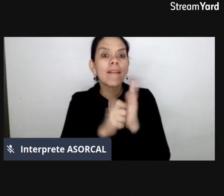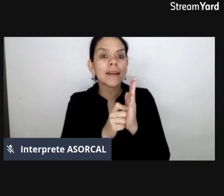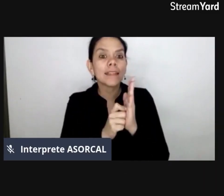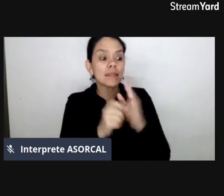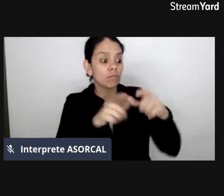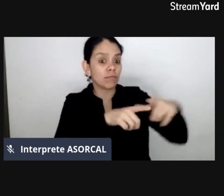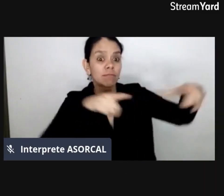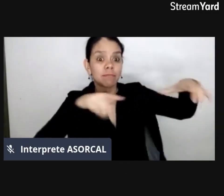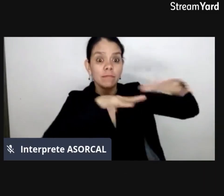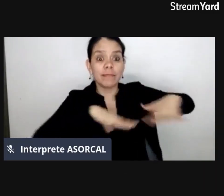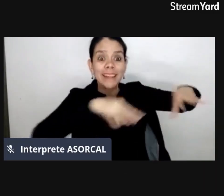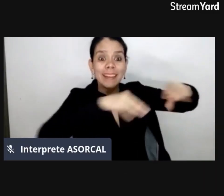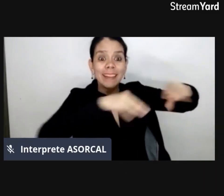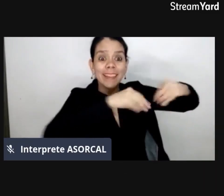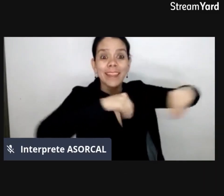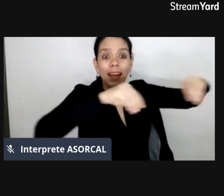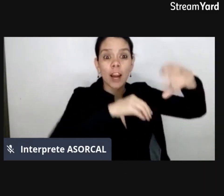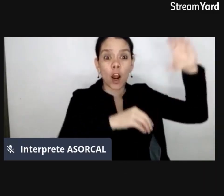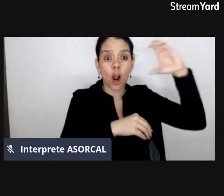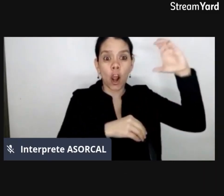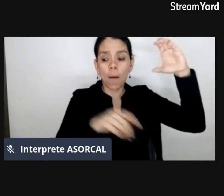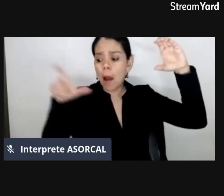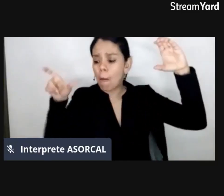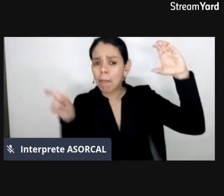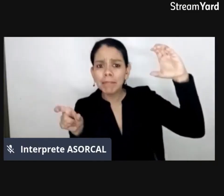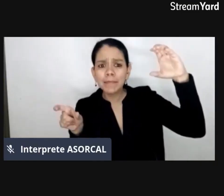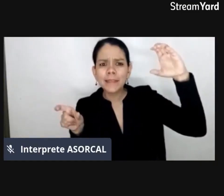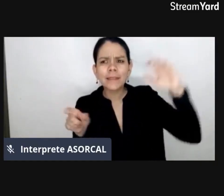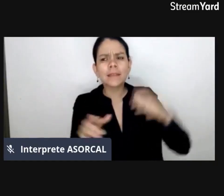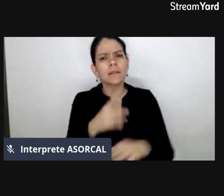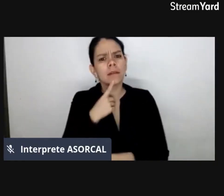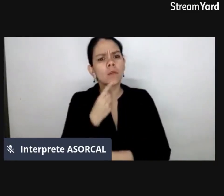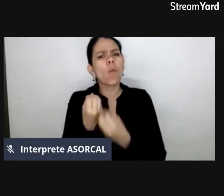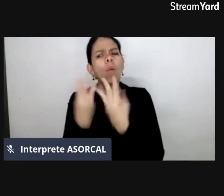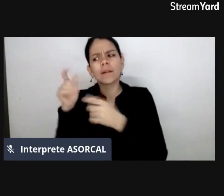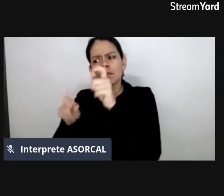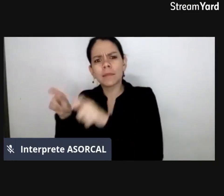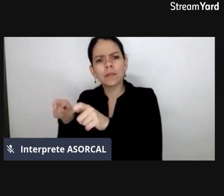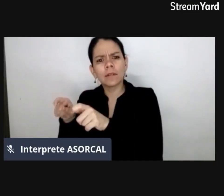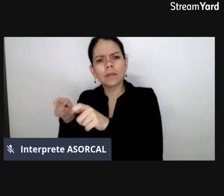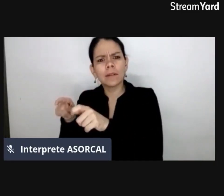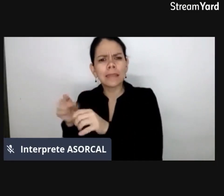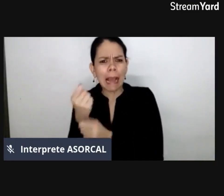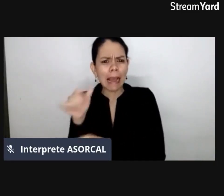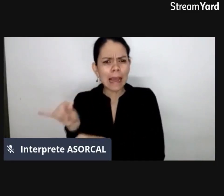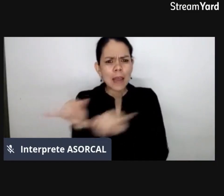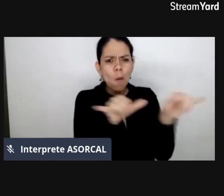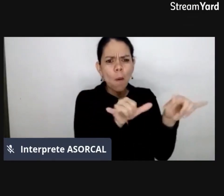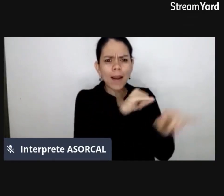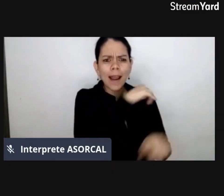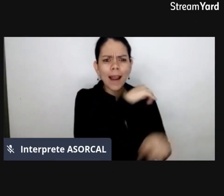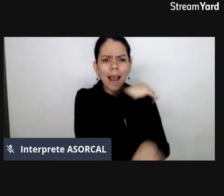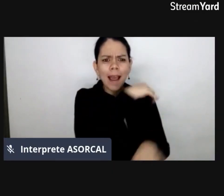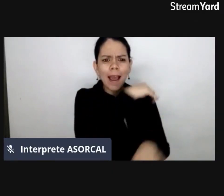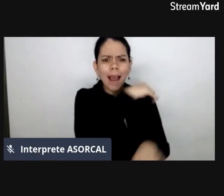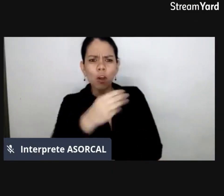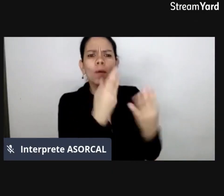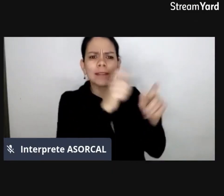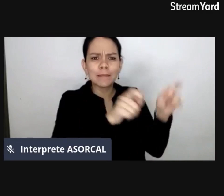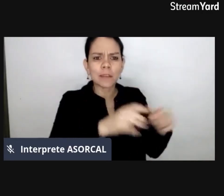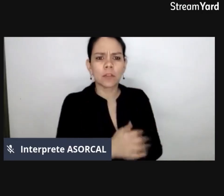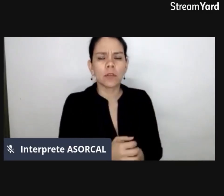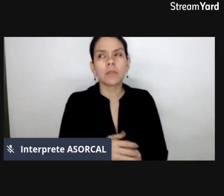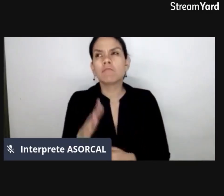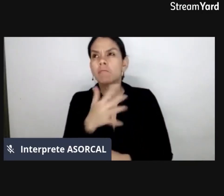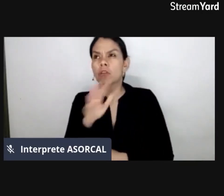mismos habitantes que el departamento de Antioquia aproximadamente, pero tiene una densidad de población de unos más